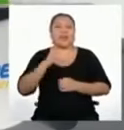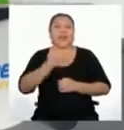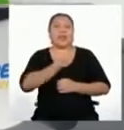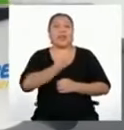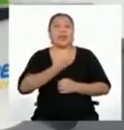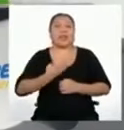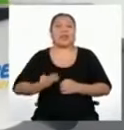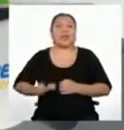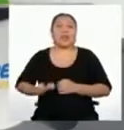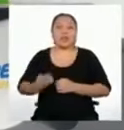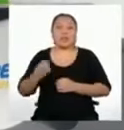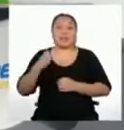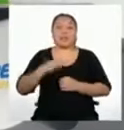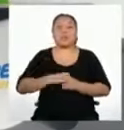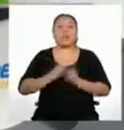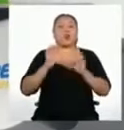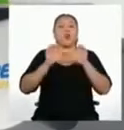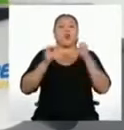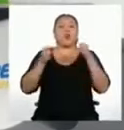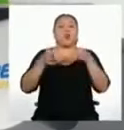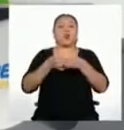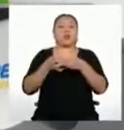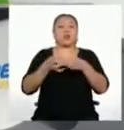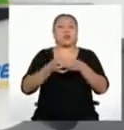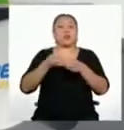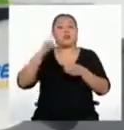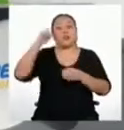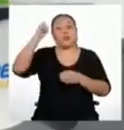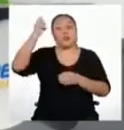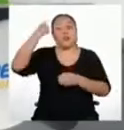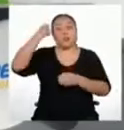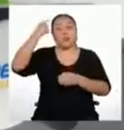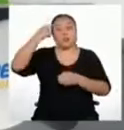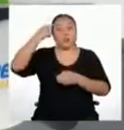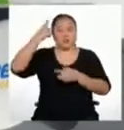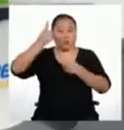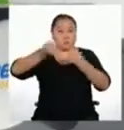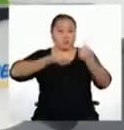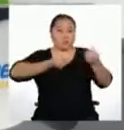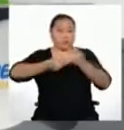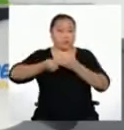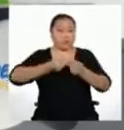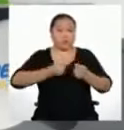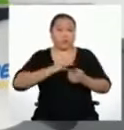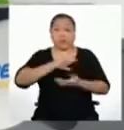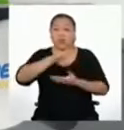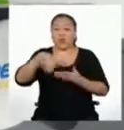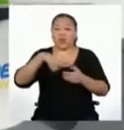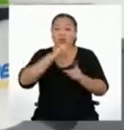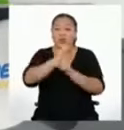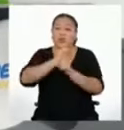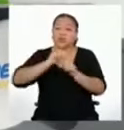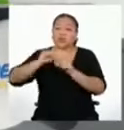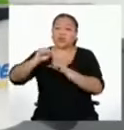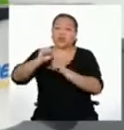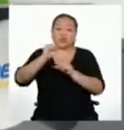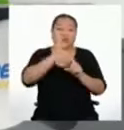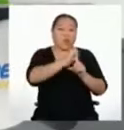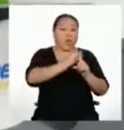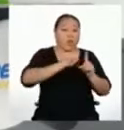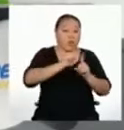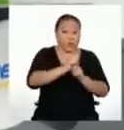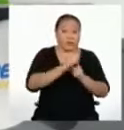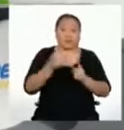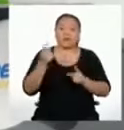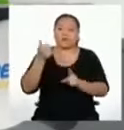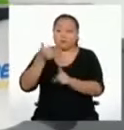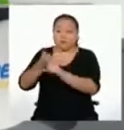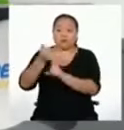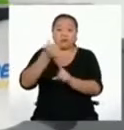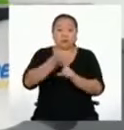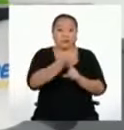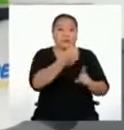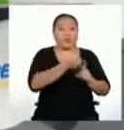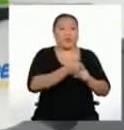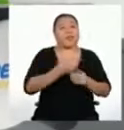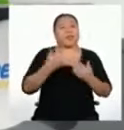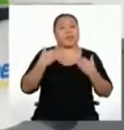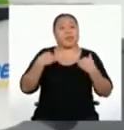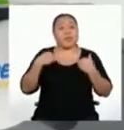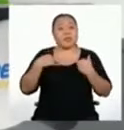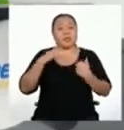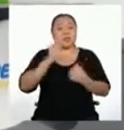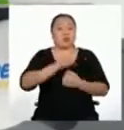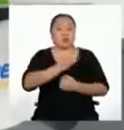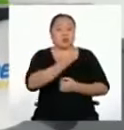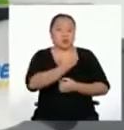organización política y administrativa con soberanía, y que las sociedades se han desarrollado así para tomar decisiones y accionar sobre la vida en